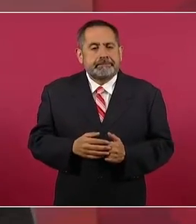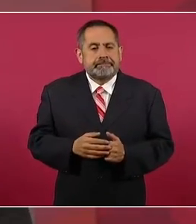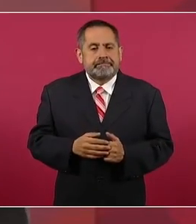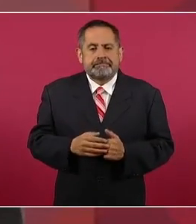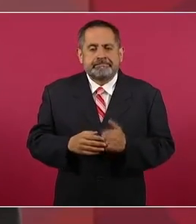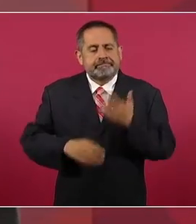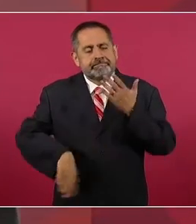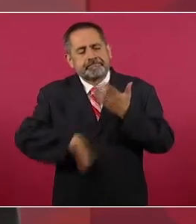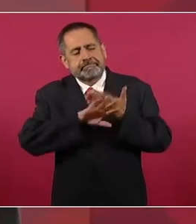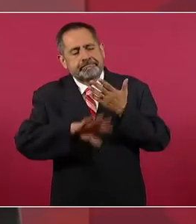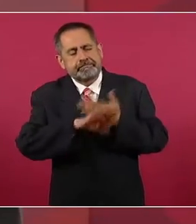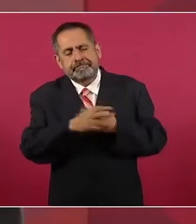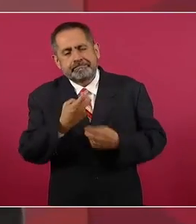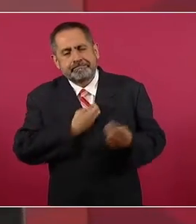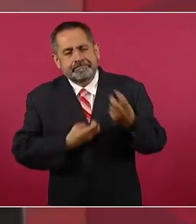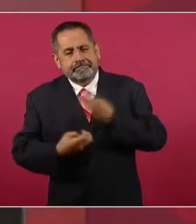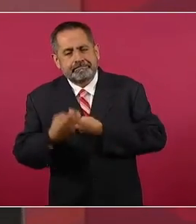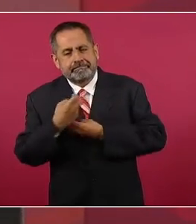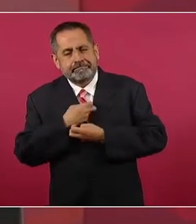atacarnos.